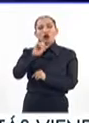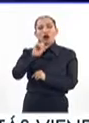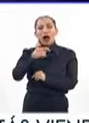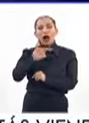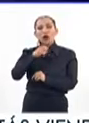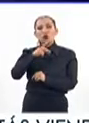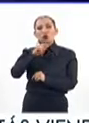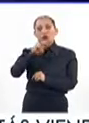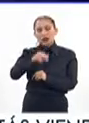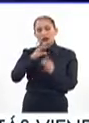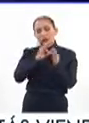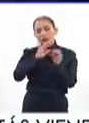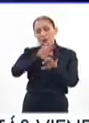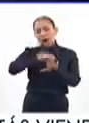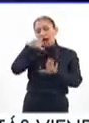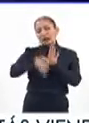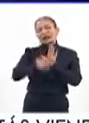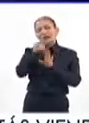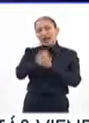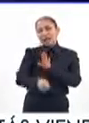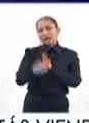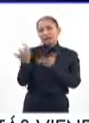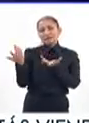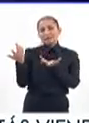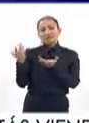Salmerón, nos dio más detalles sobre